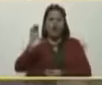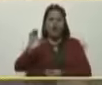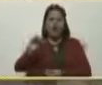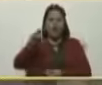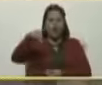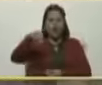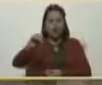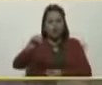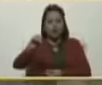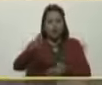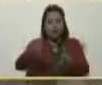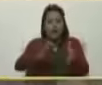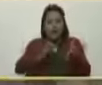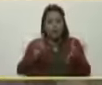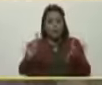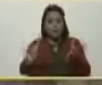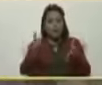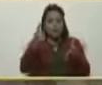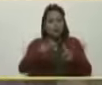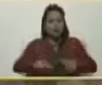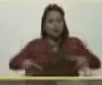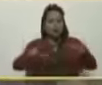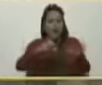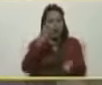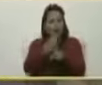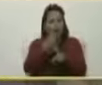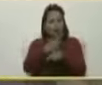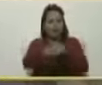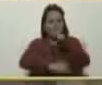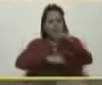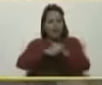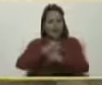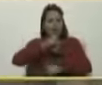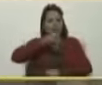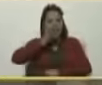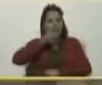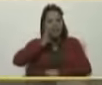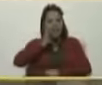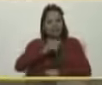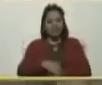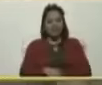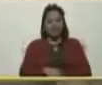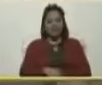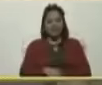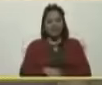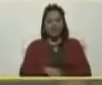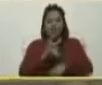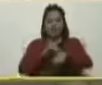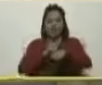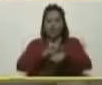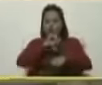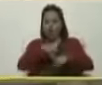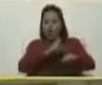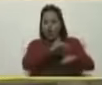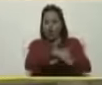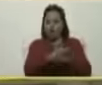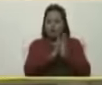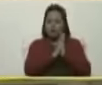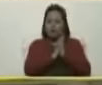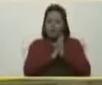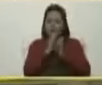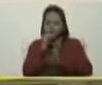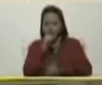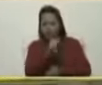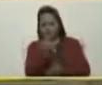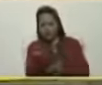bueno, ganó el primer premio en el concurso internacional de café. Bueno, doctor Jorge Rodríguez, mientras llega el café, los micrófonos